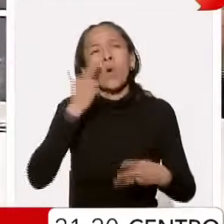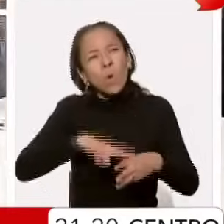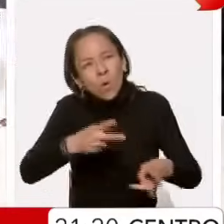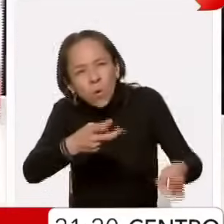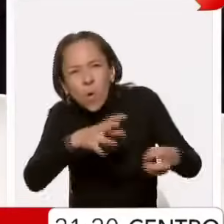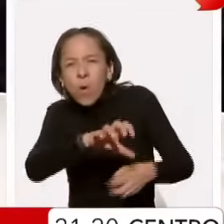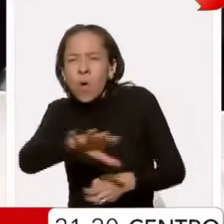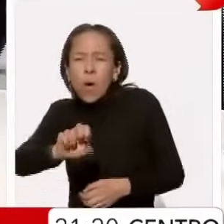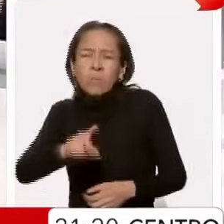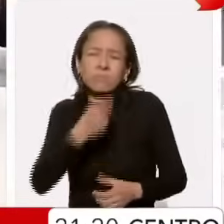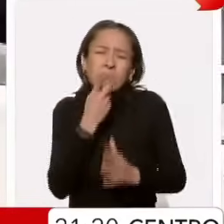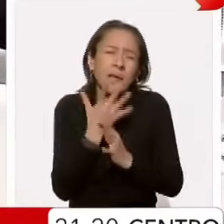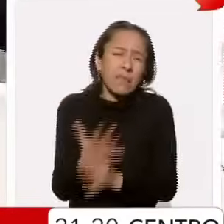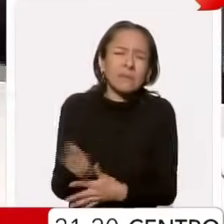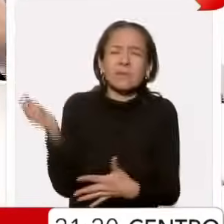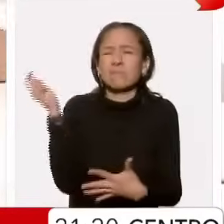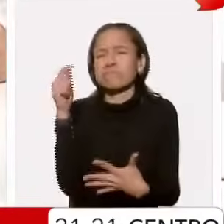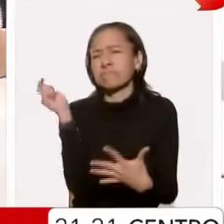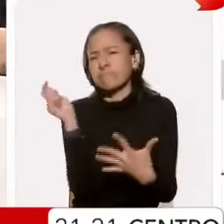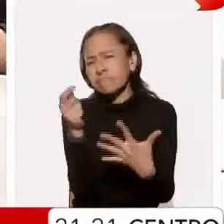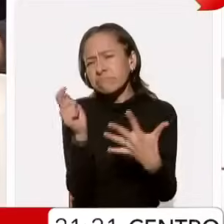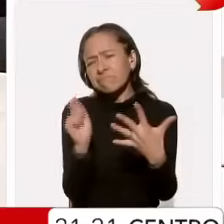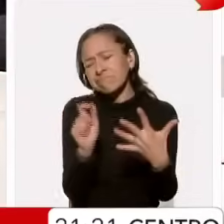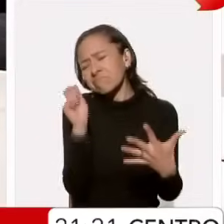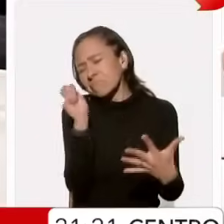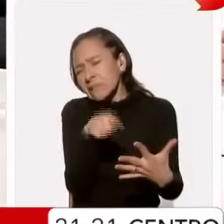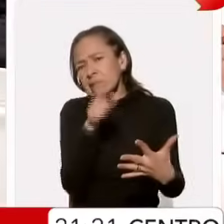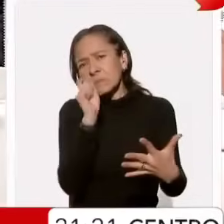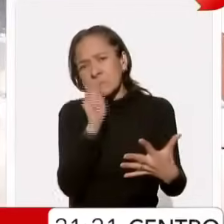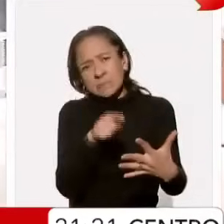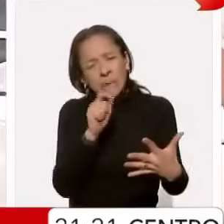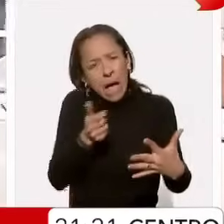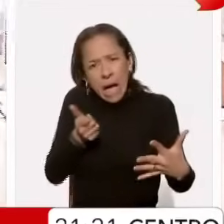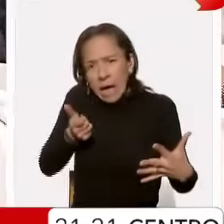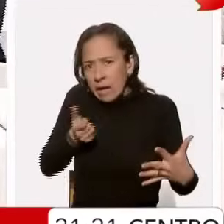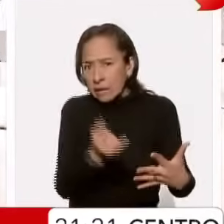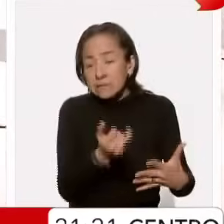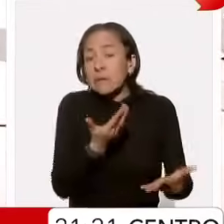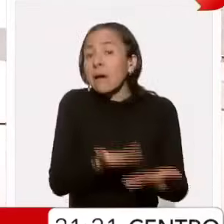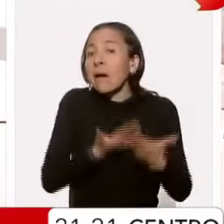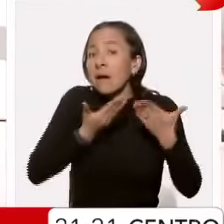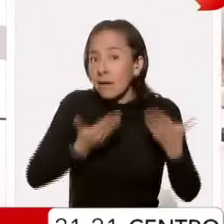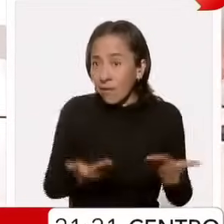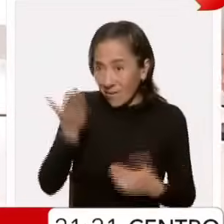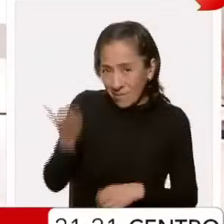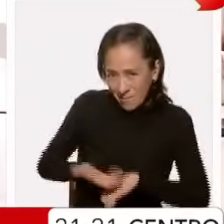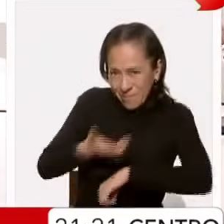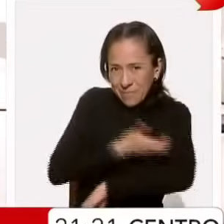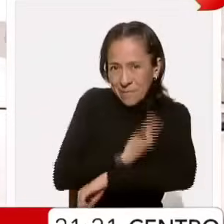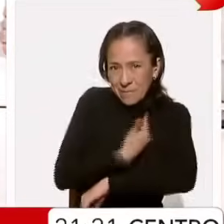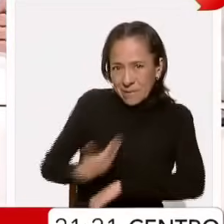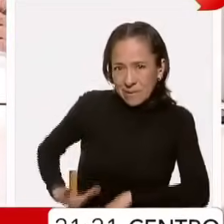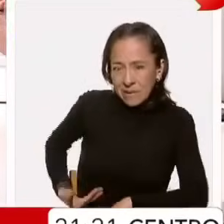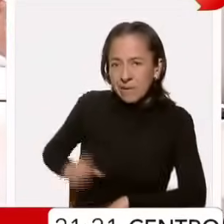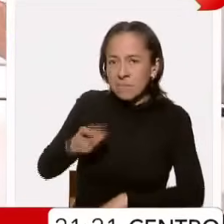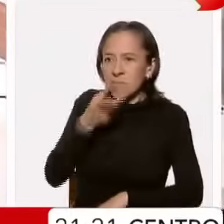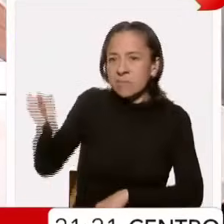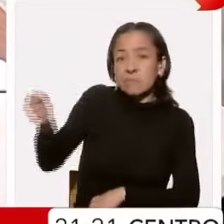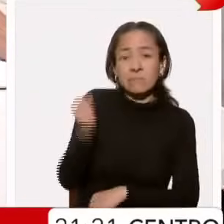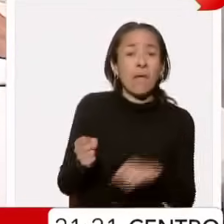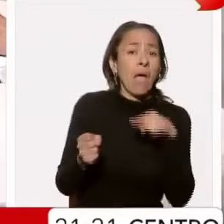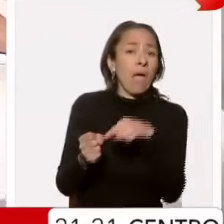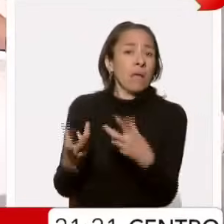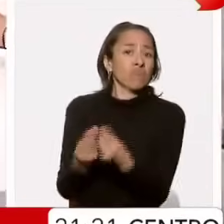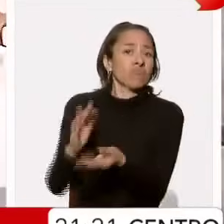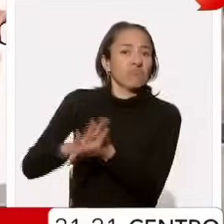que dicen que es ¿no? De todo el tiempo. E intentaron vincular al compañero presidente con el narco, que si algo tiene fuerte